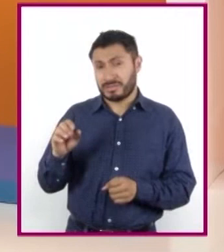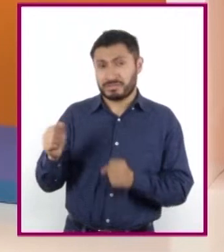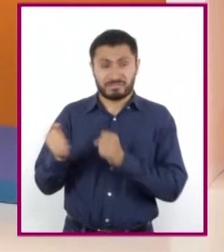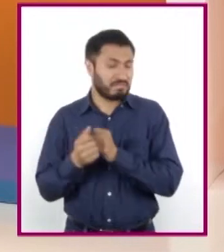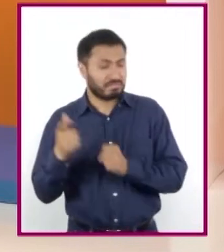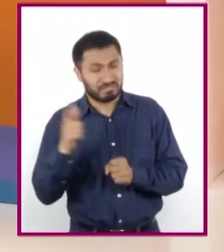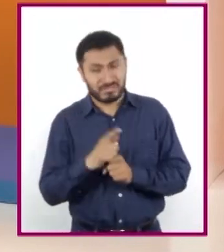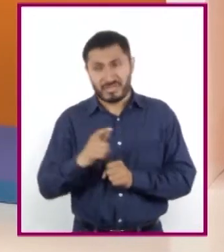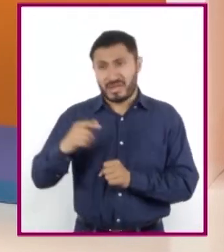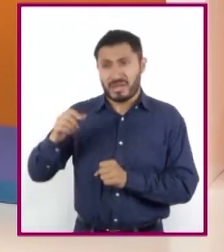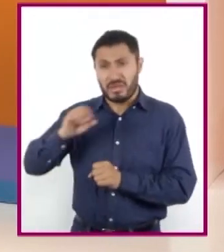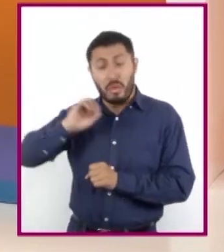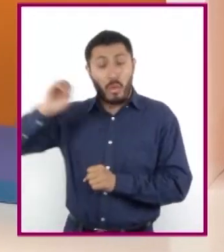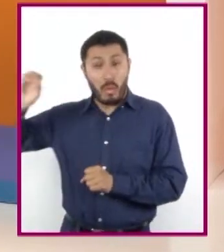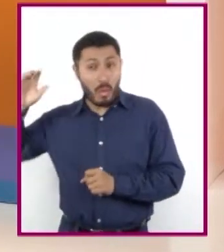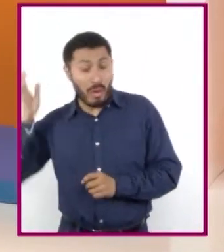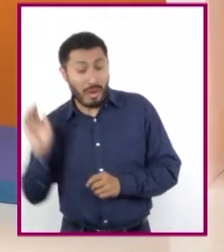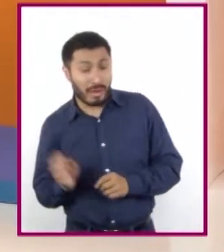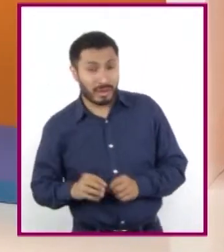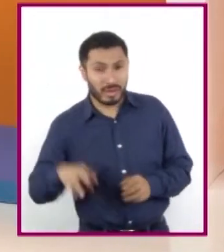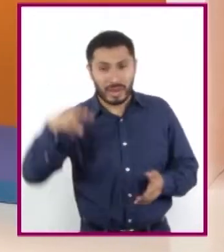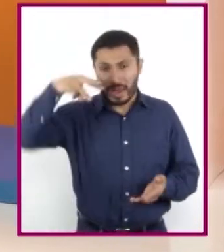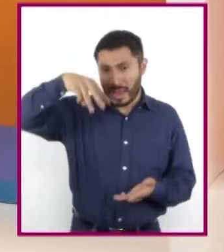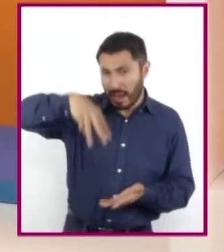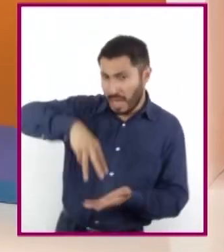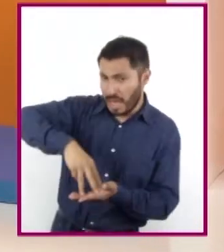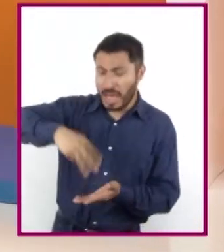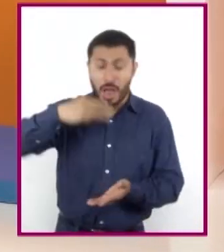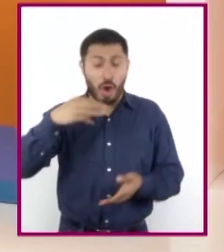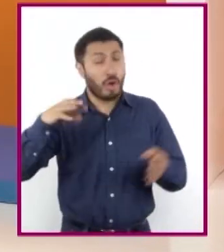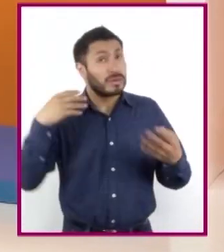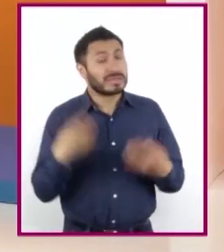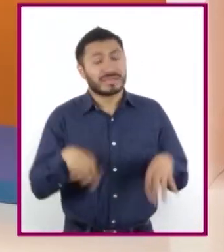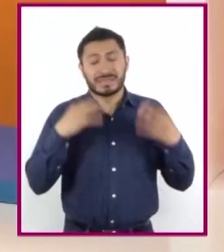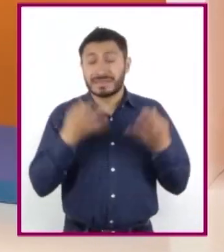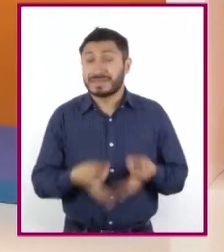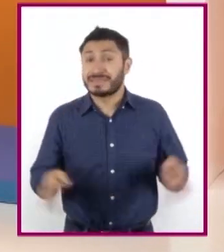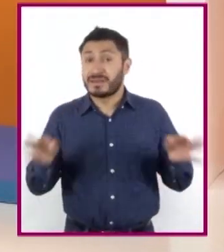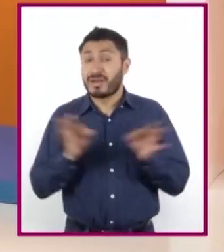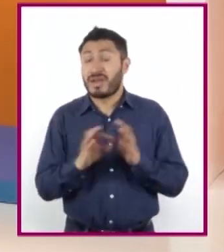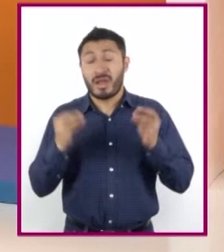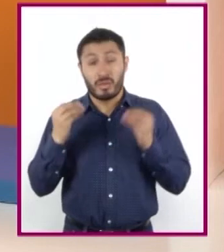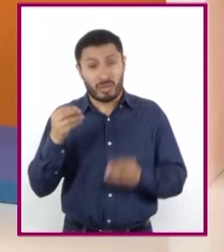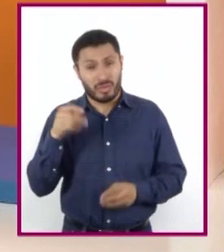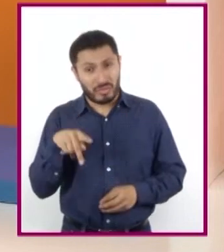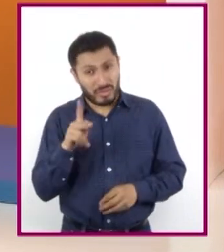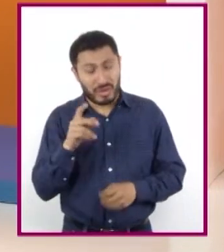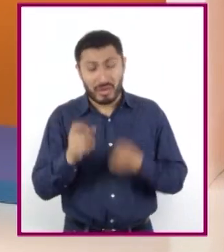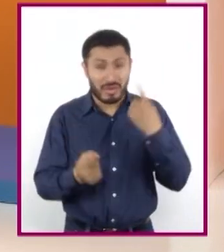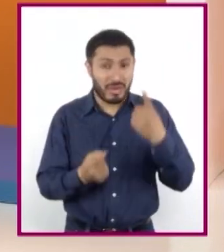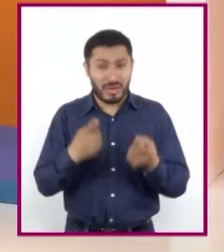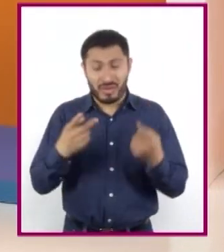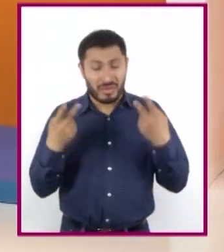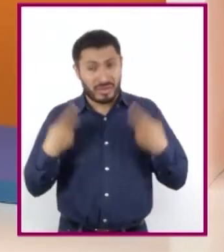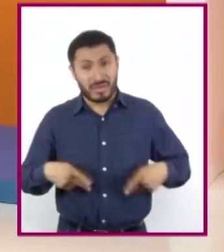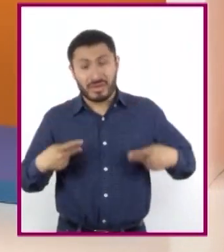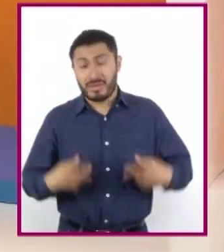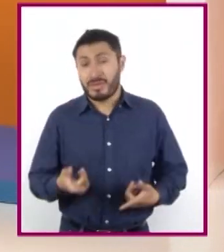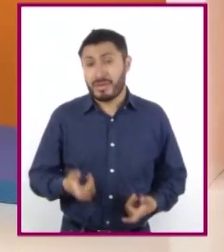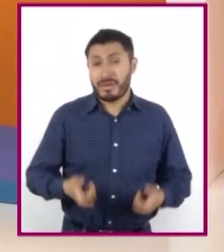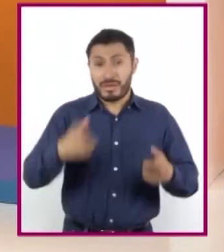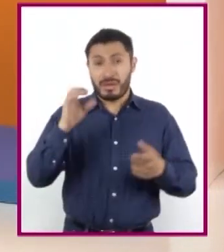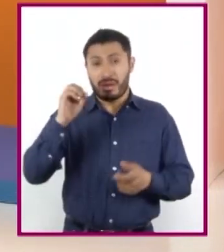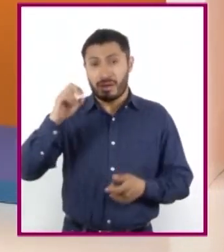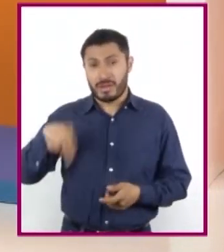se utiliza el tenedor como un utensilio indispensable, aunque algunos nobles de